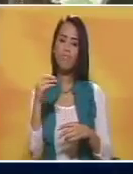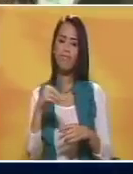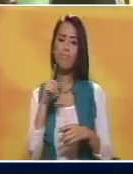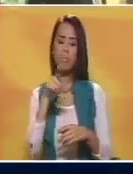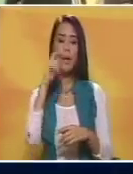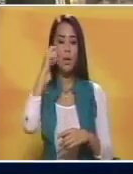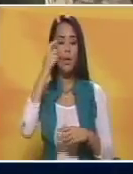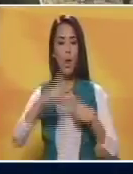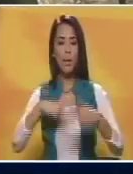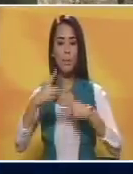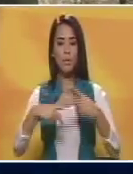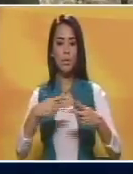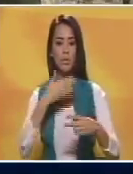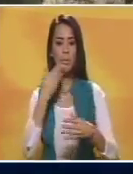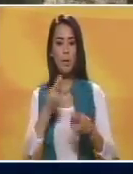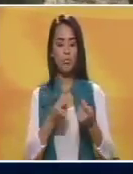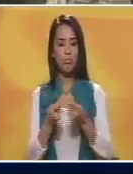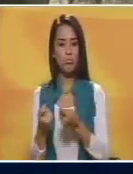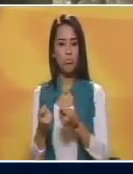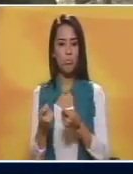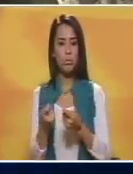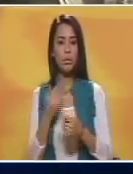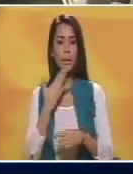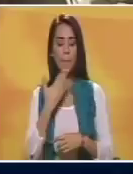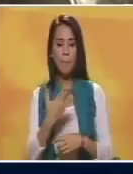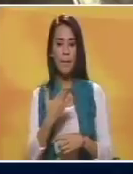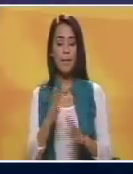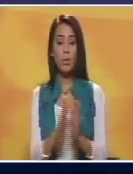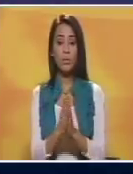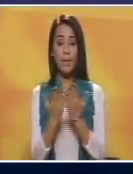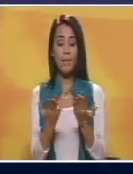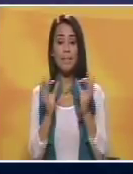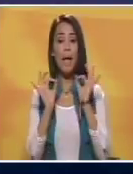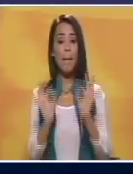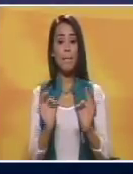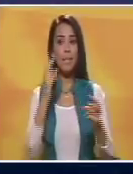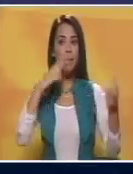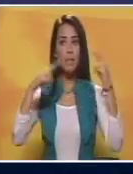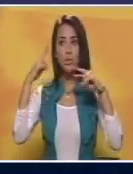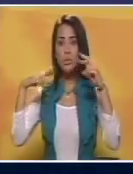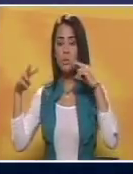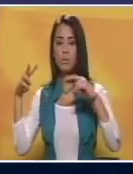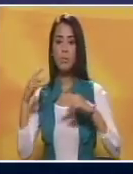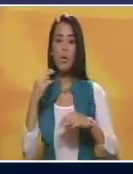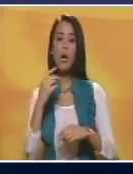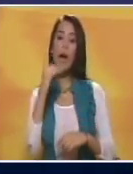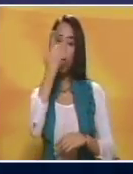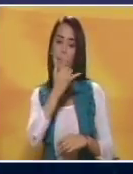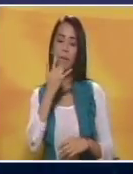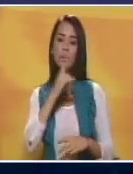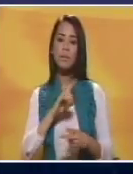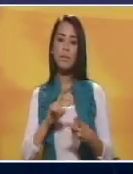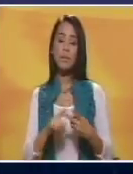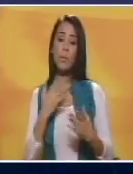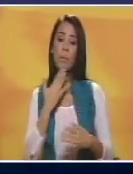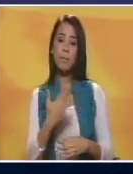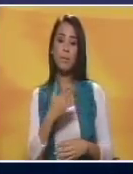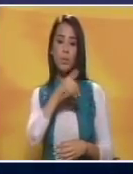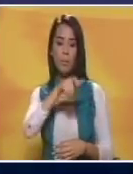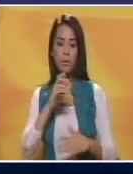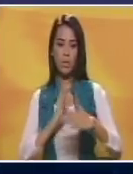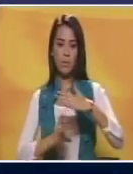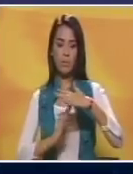que el proceso de regularización incluye la exigencia de una visa especial de turismo a haitianos y un permiso a